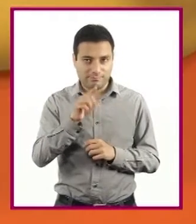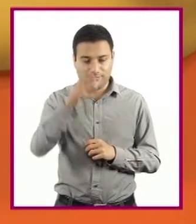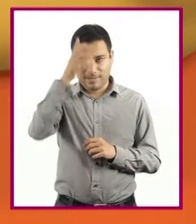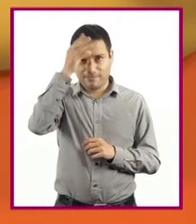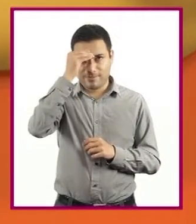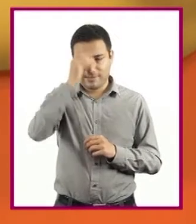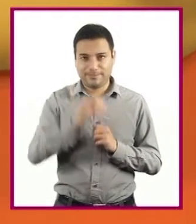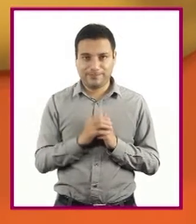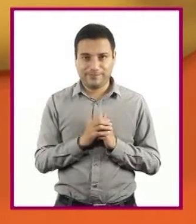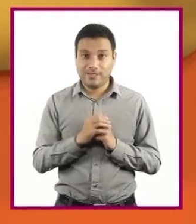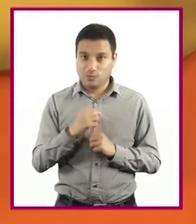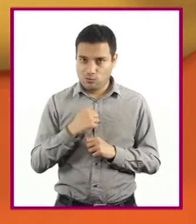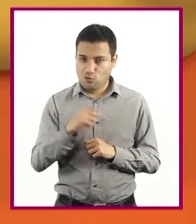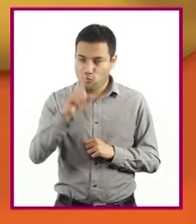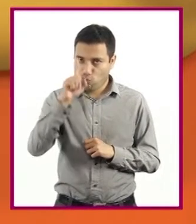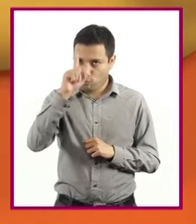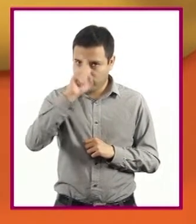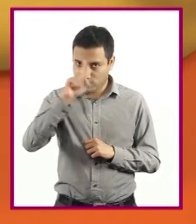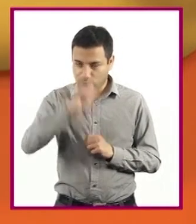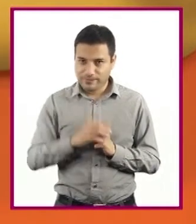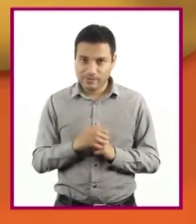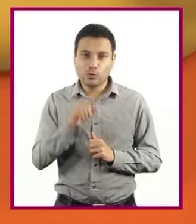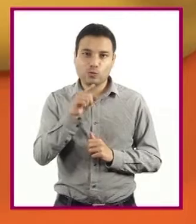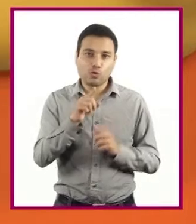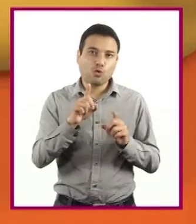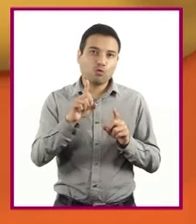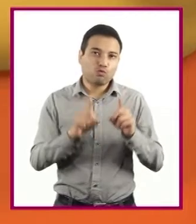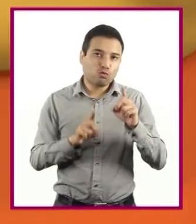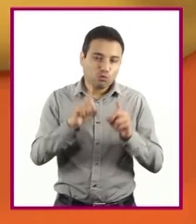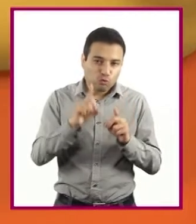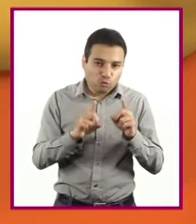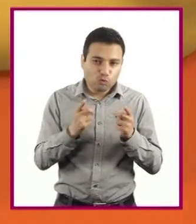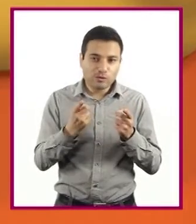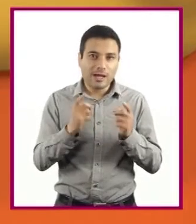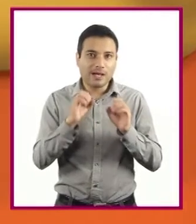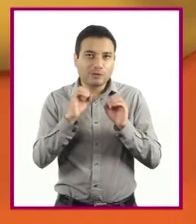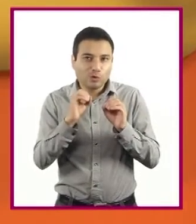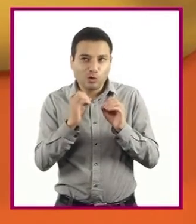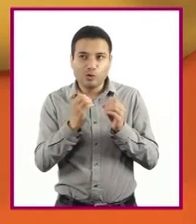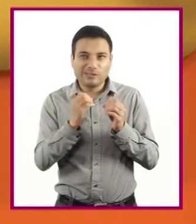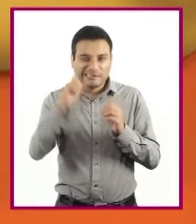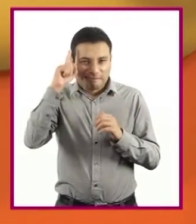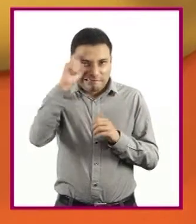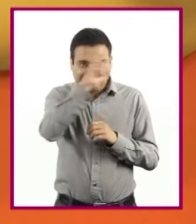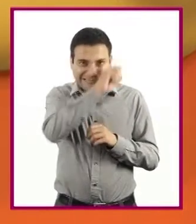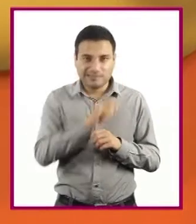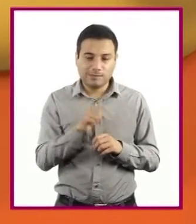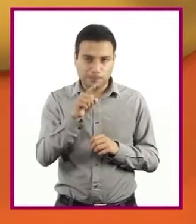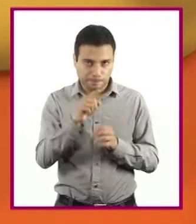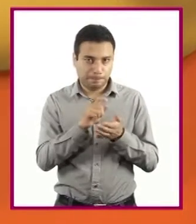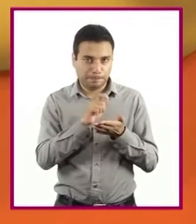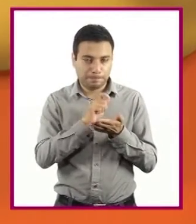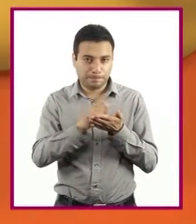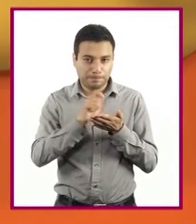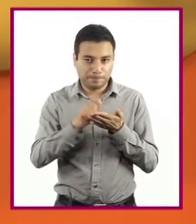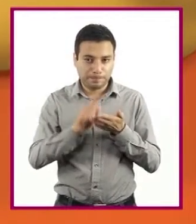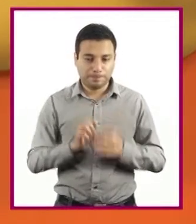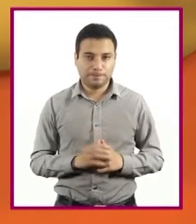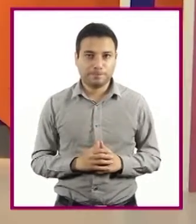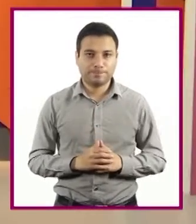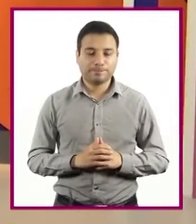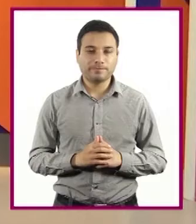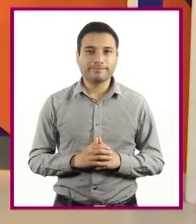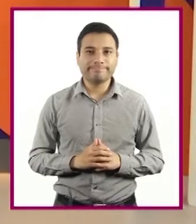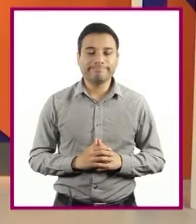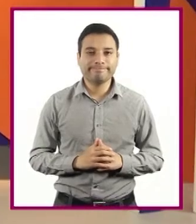Así que les recomiendo llevar un registro de las dudas, inquietudes o dificultades que surjan al resolver los planteamientos de esta